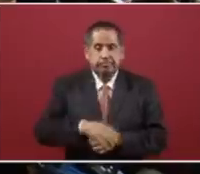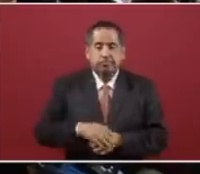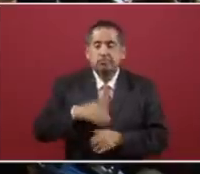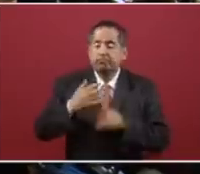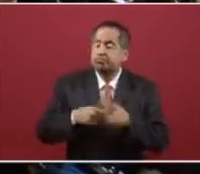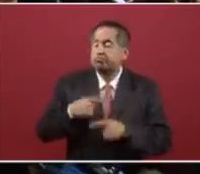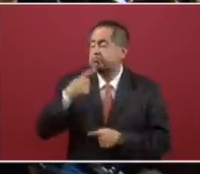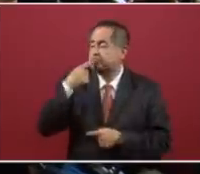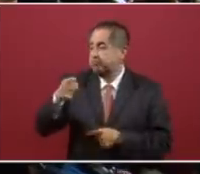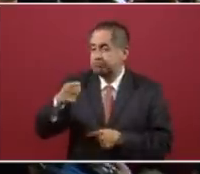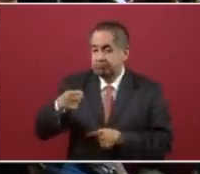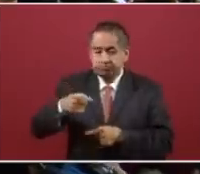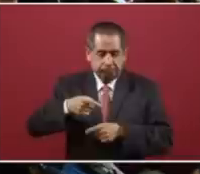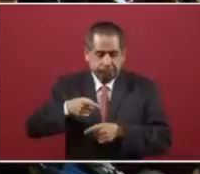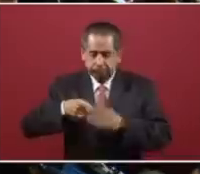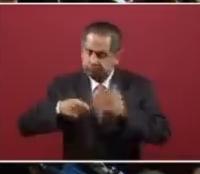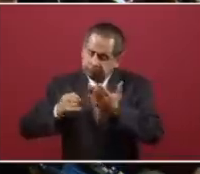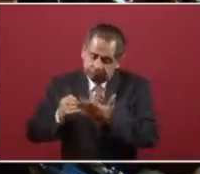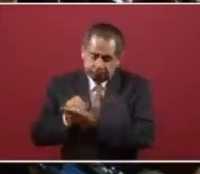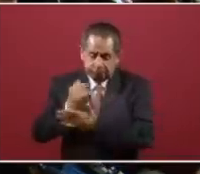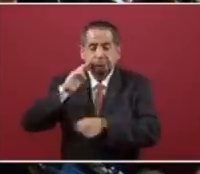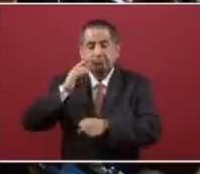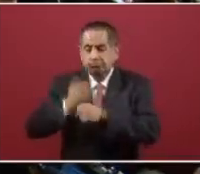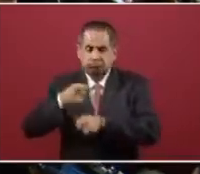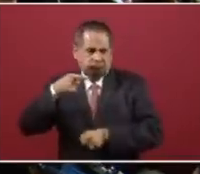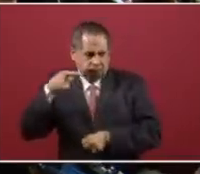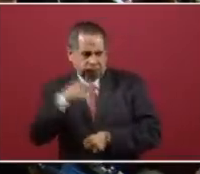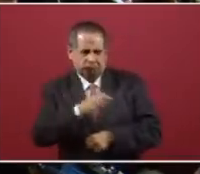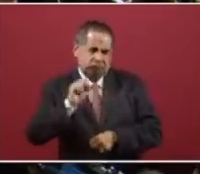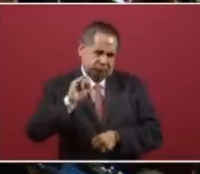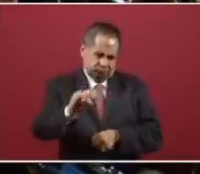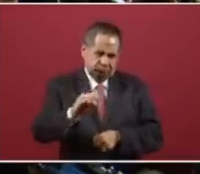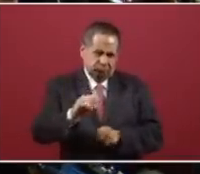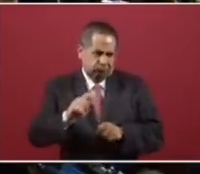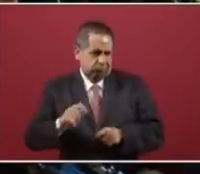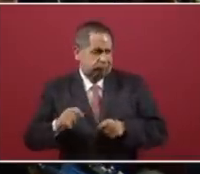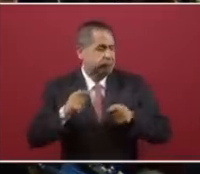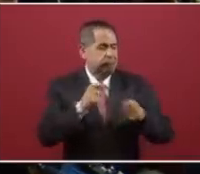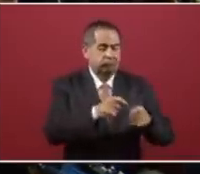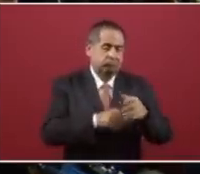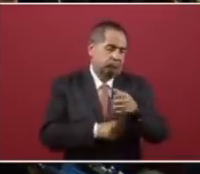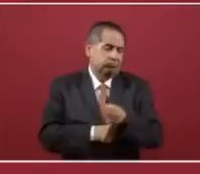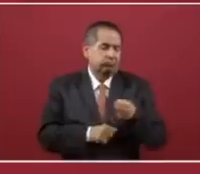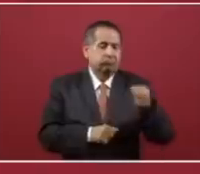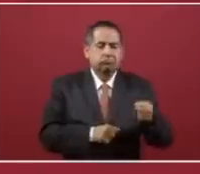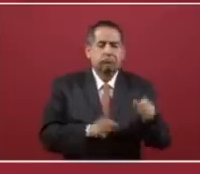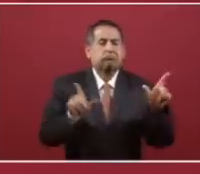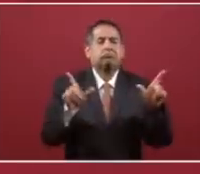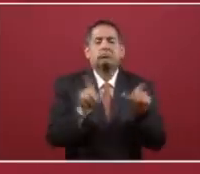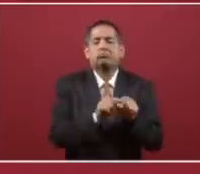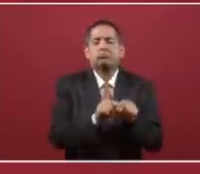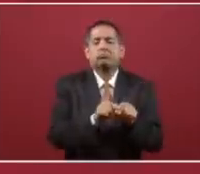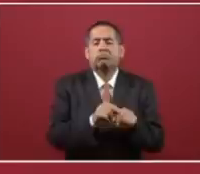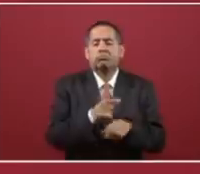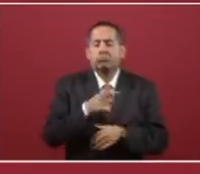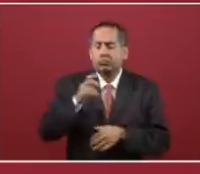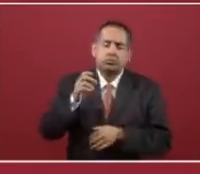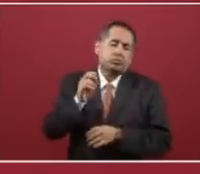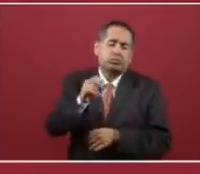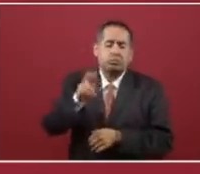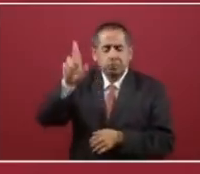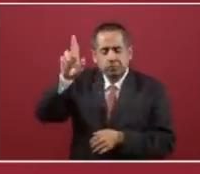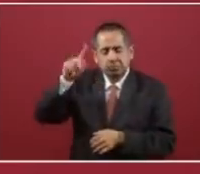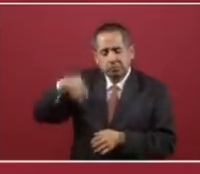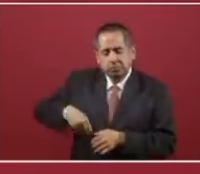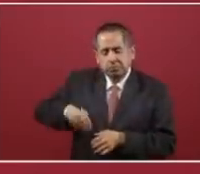iza y se determina la responsabilidad penal podría terminar en un procedimiento abreviado aceptando la culpabilidad sin